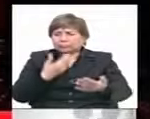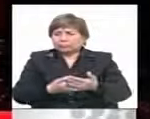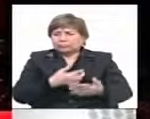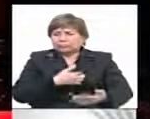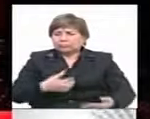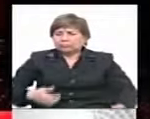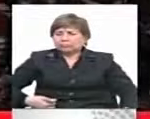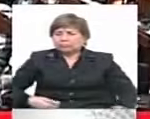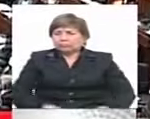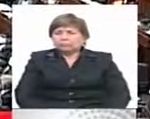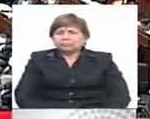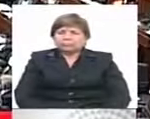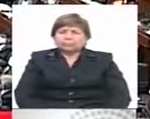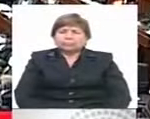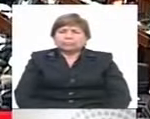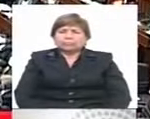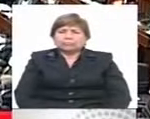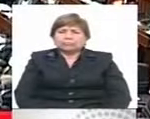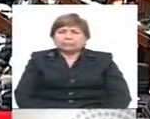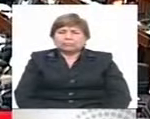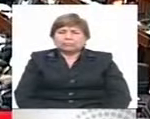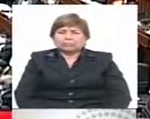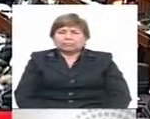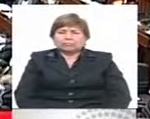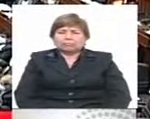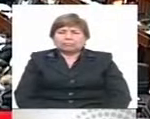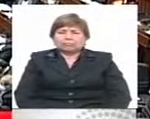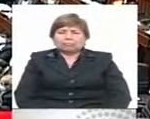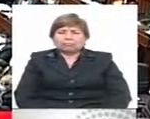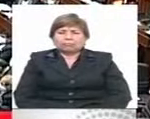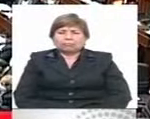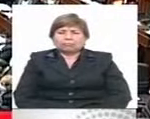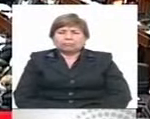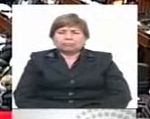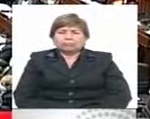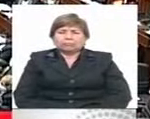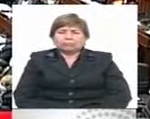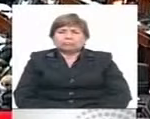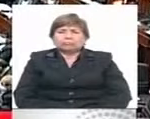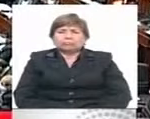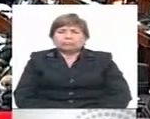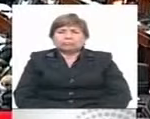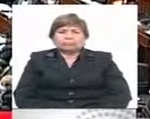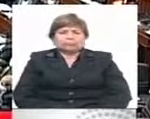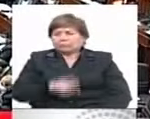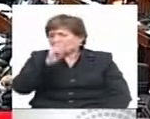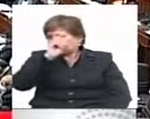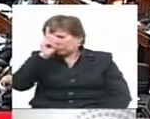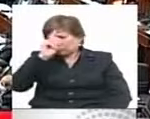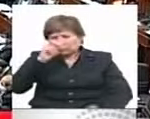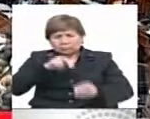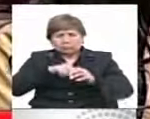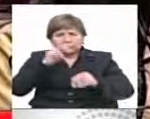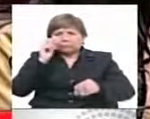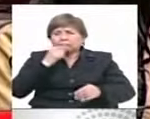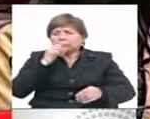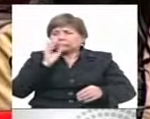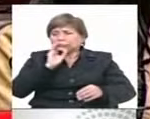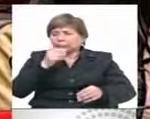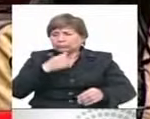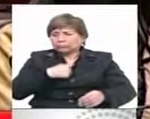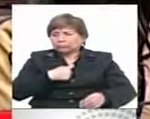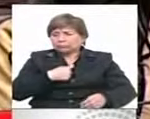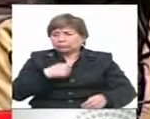presidenta. La congresista Amorús, por favor, con atención, retire la palabra. No retiro la palabra porque en ningún momento he dicho que